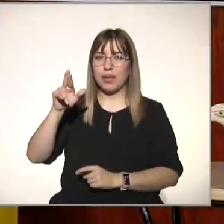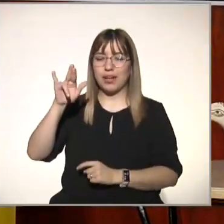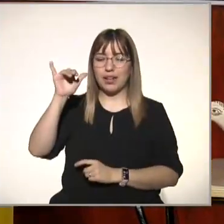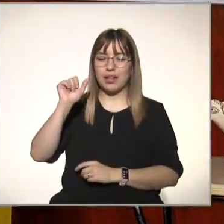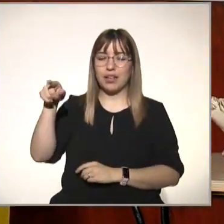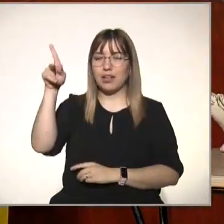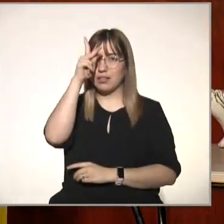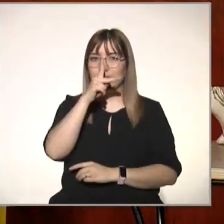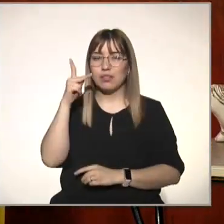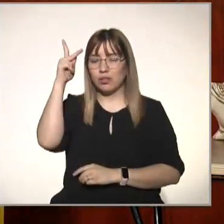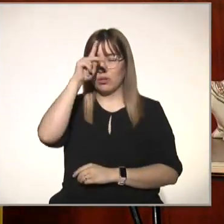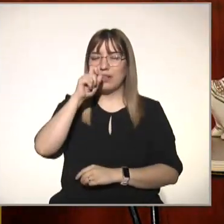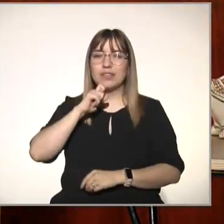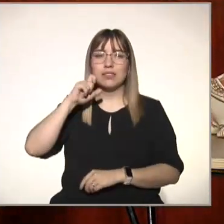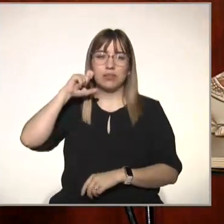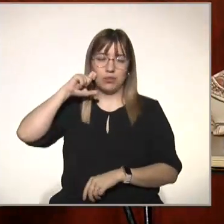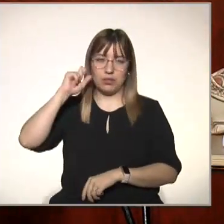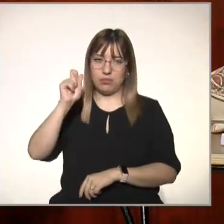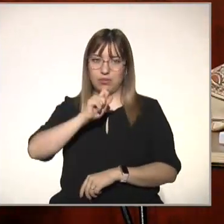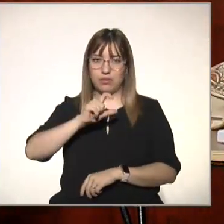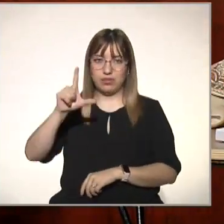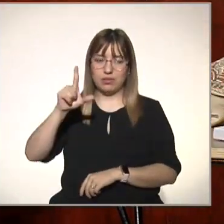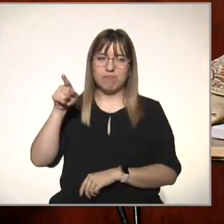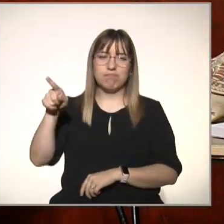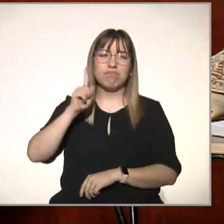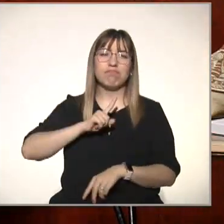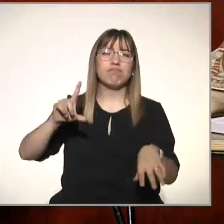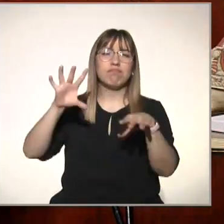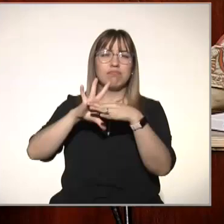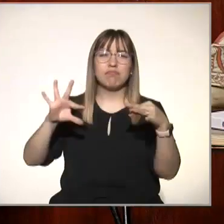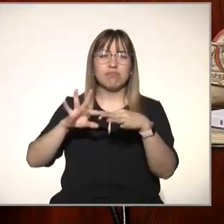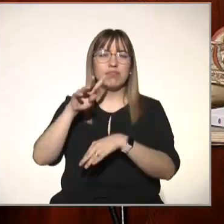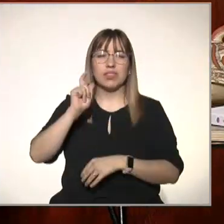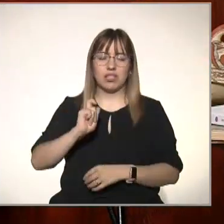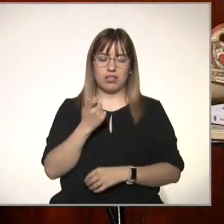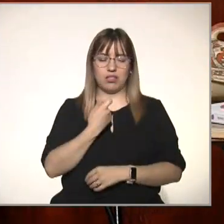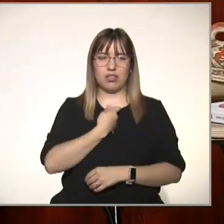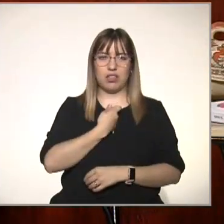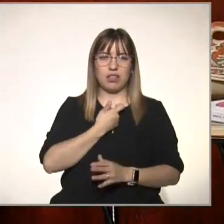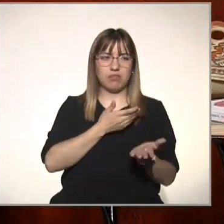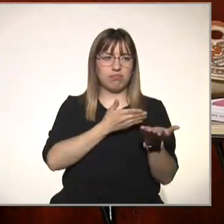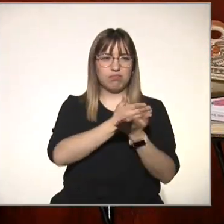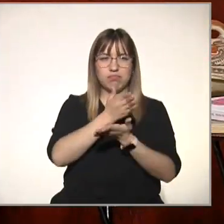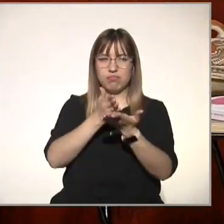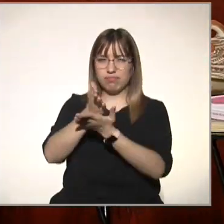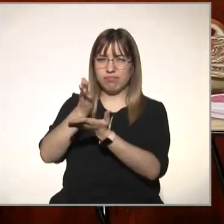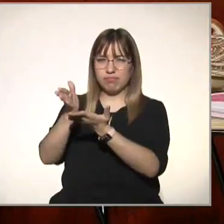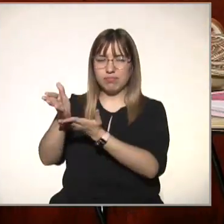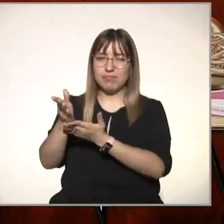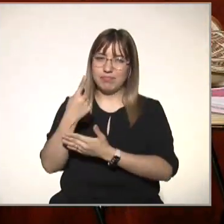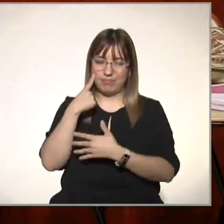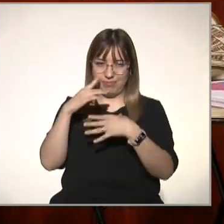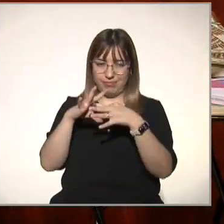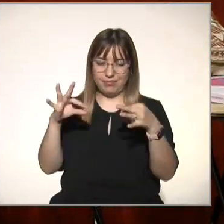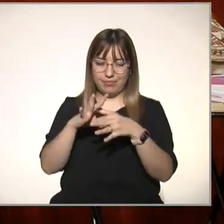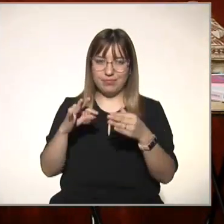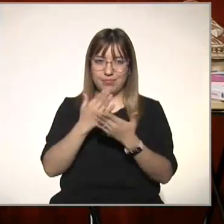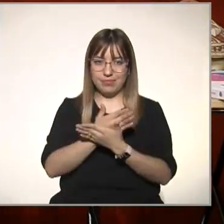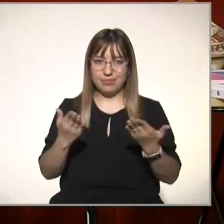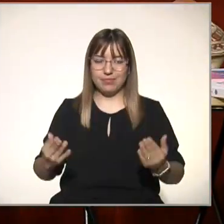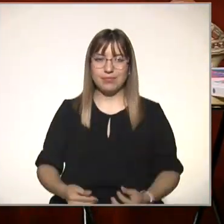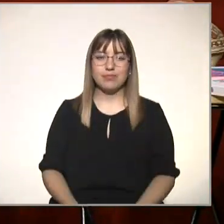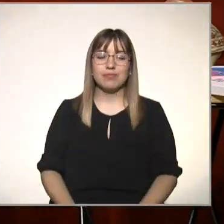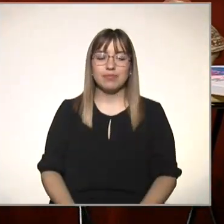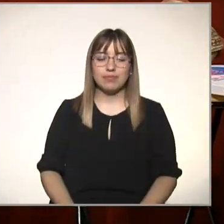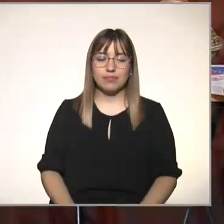es psicóloga y sexóloga que justamente nos va a hablar a qué nos referimos al hablar de la identidad de género. Vamos a verlo y lo comentamos porque esto es sumamente importante para todas las familias.